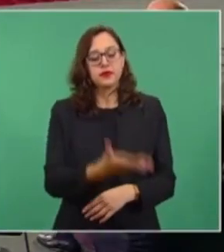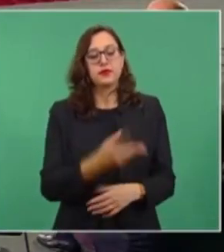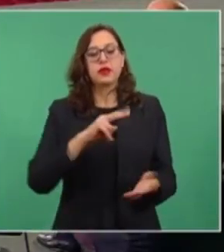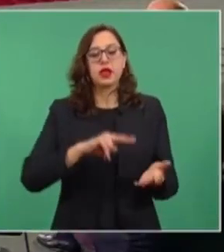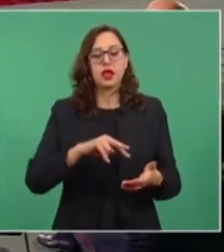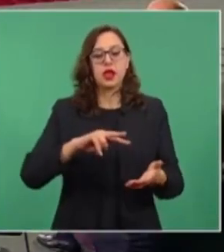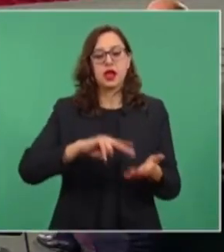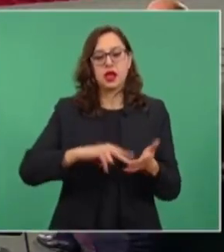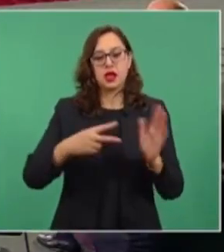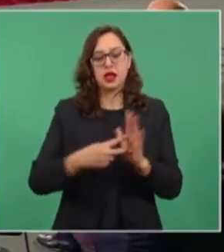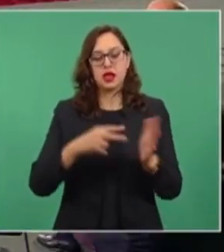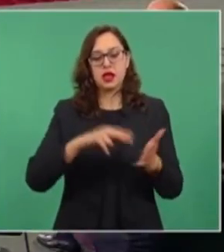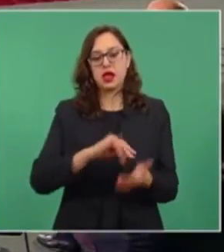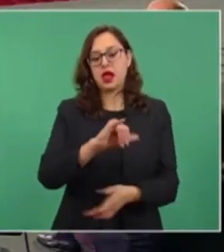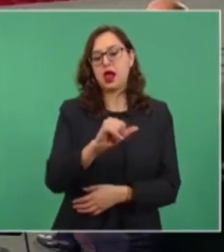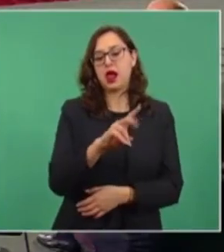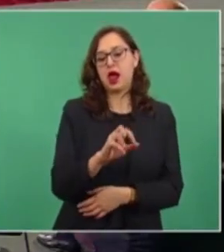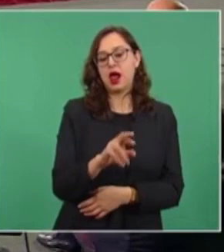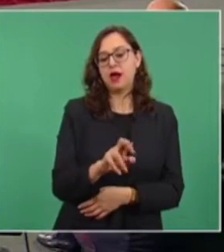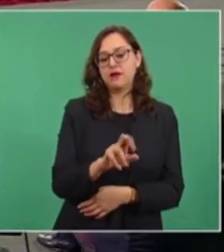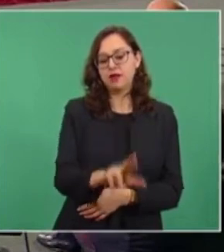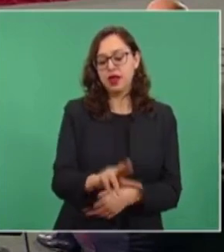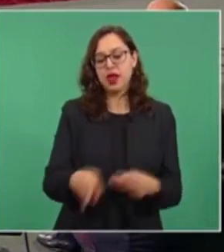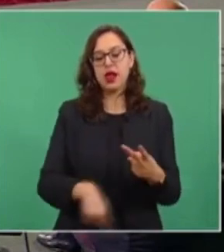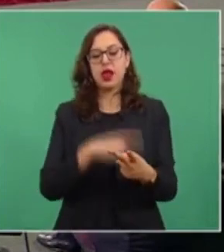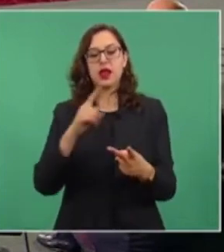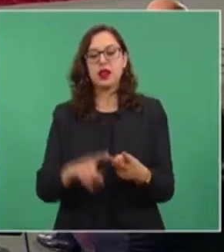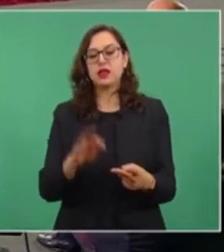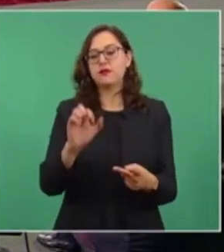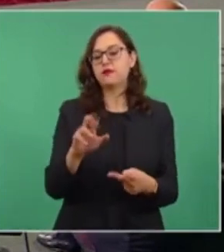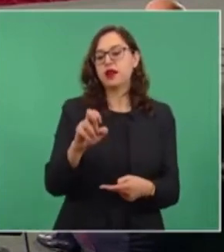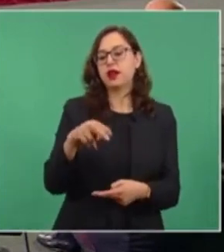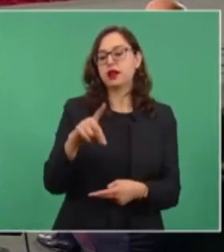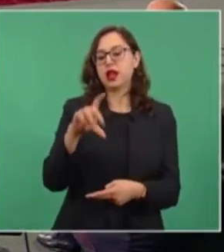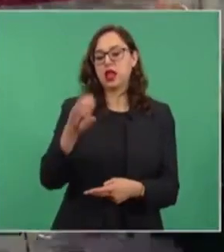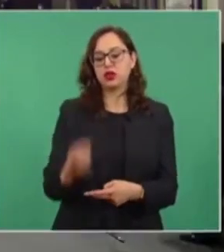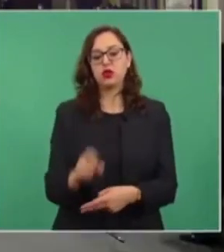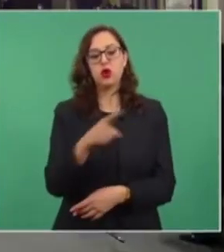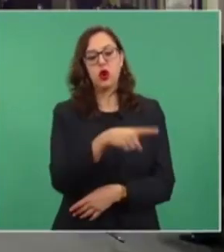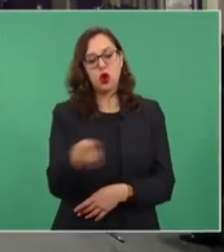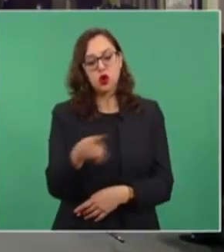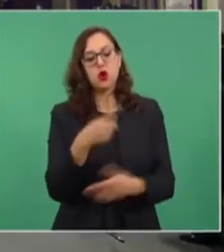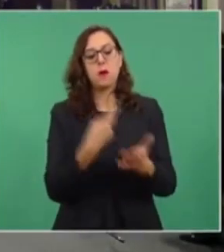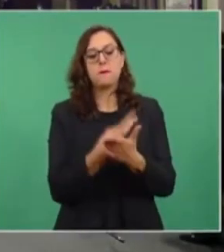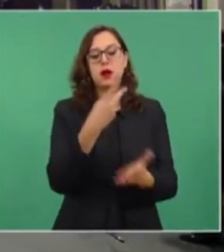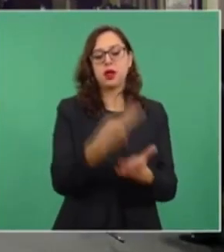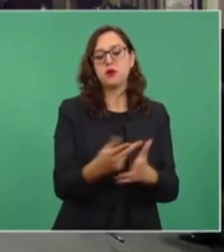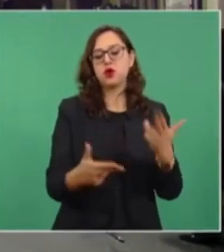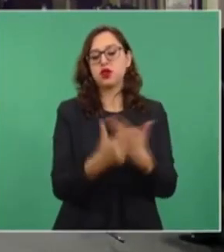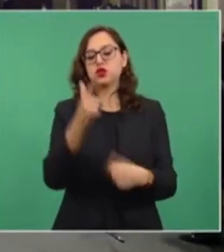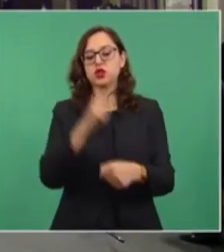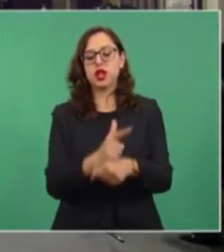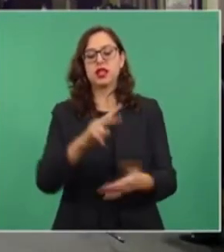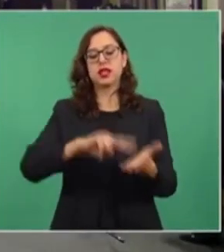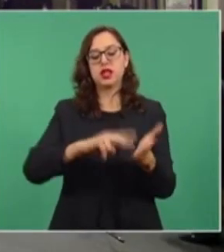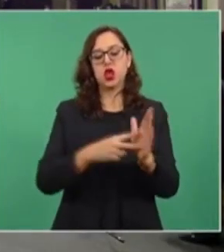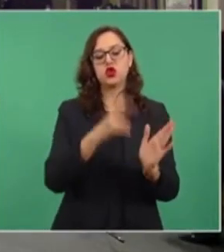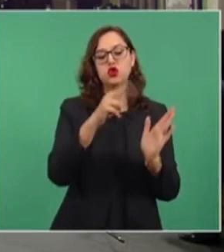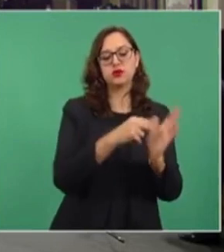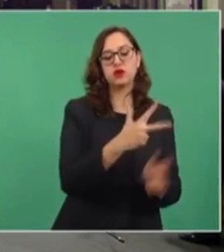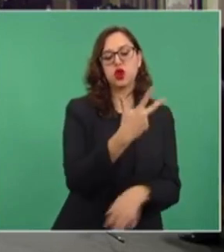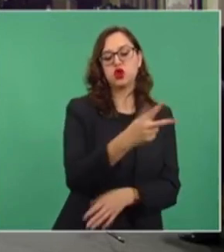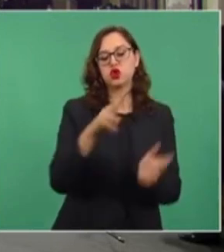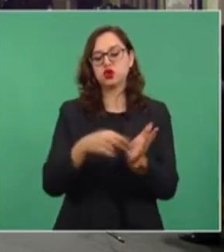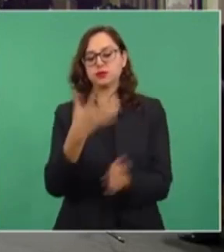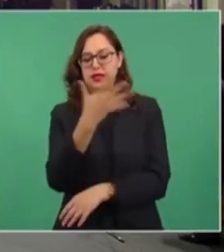al ingeniero Fernando Bravo, Premios Nacionales de Ingeniería 2008 y 2010, y asimismo al